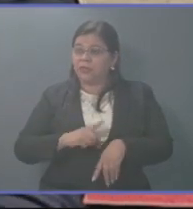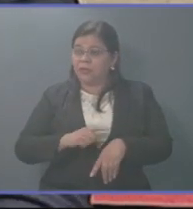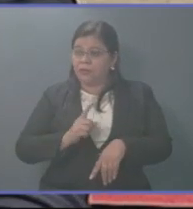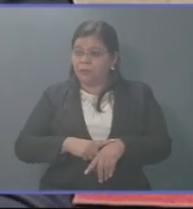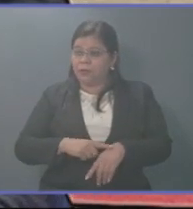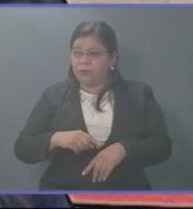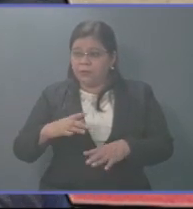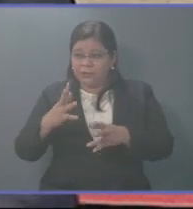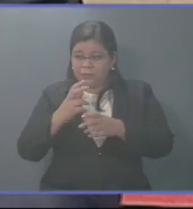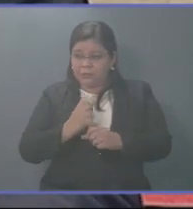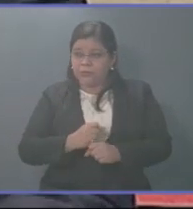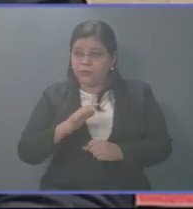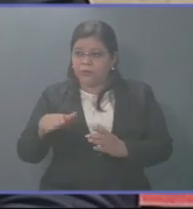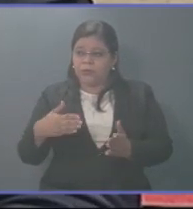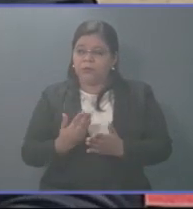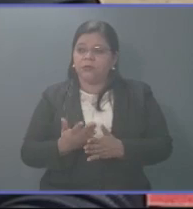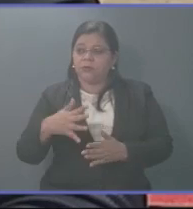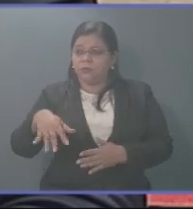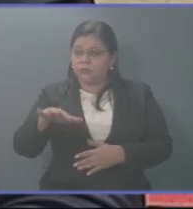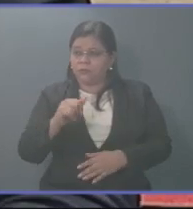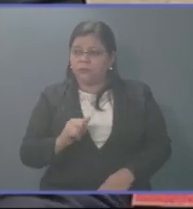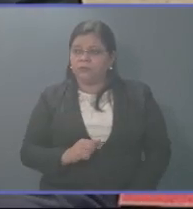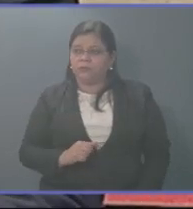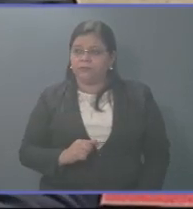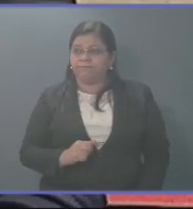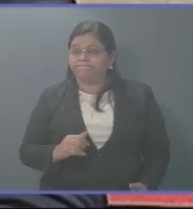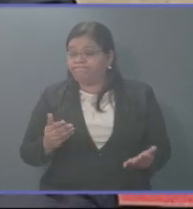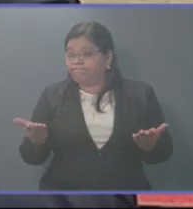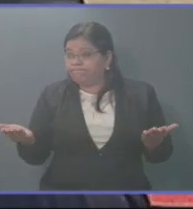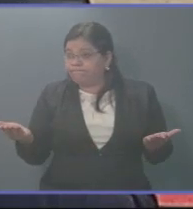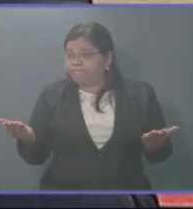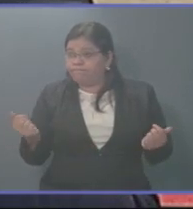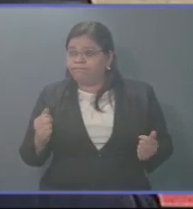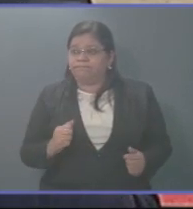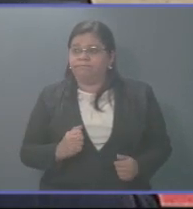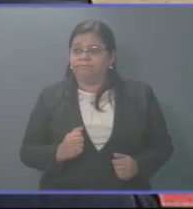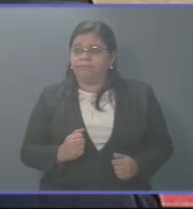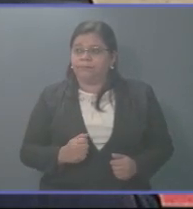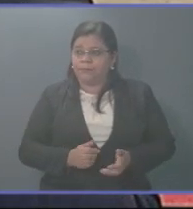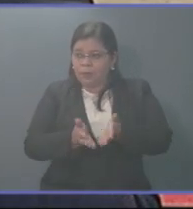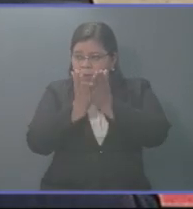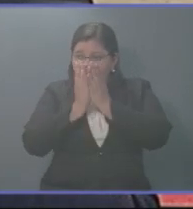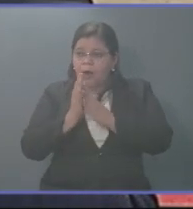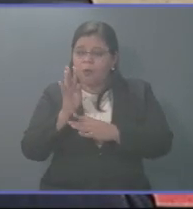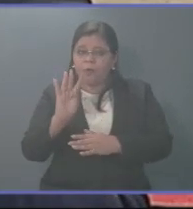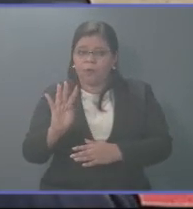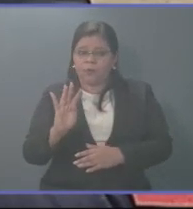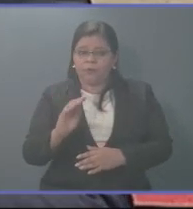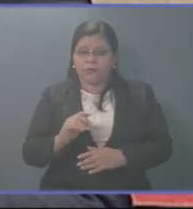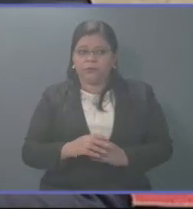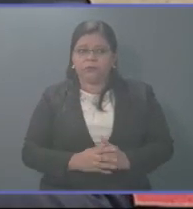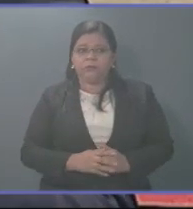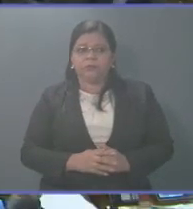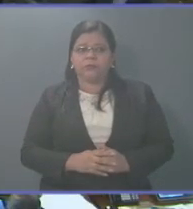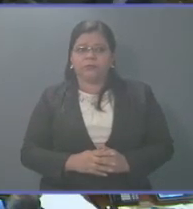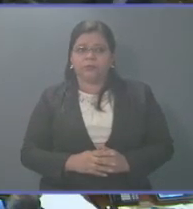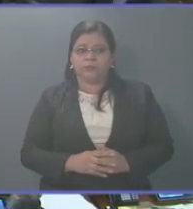de los sectores y así quedó el agua entrado de venecia 4